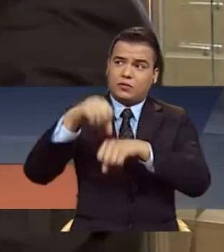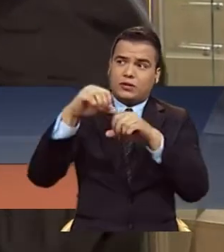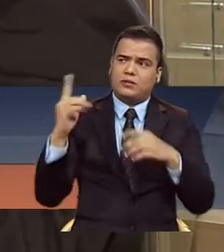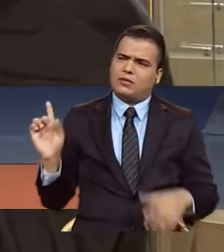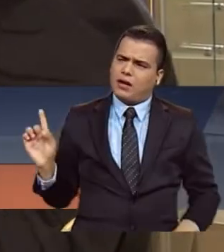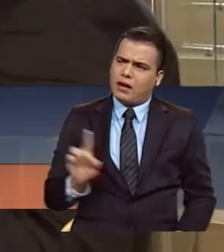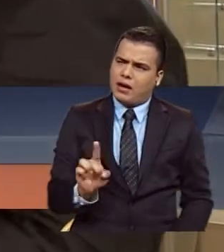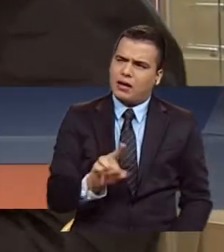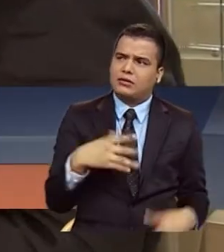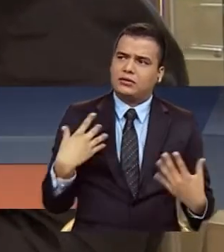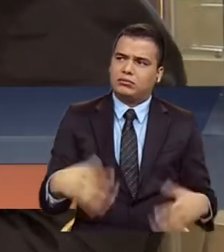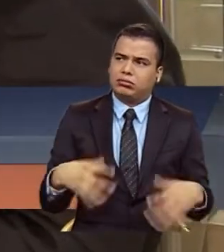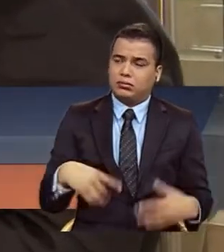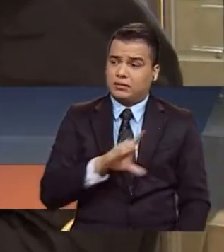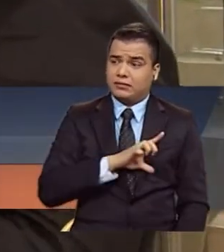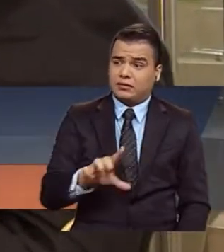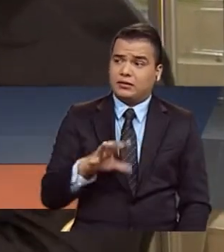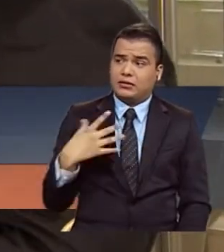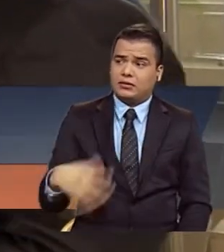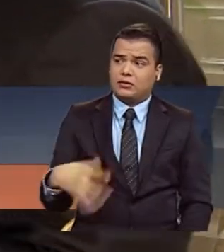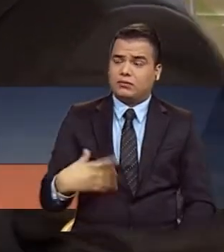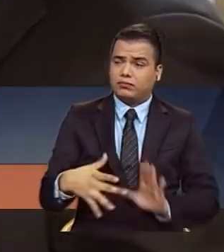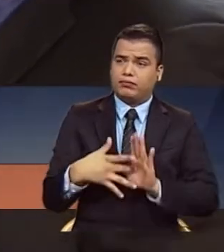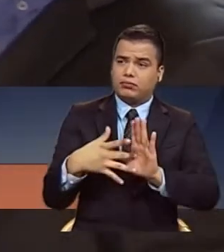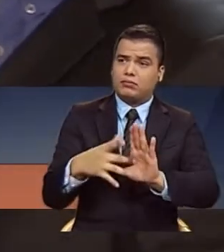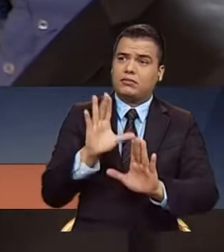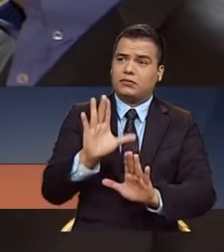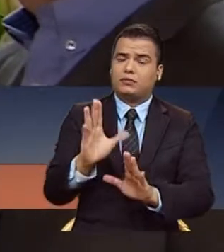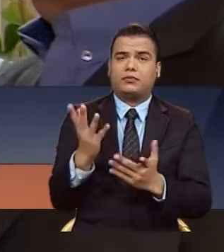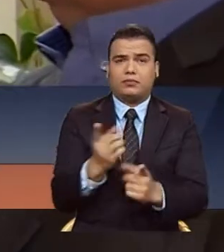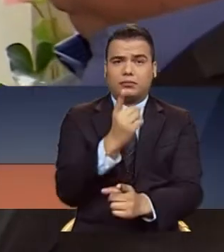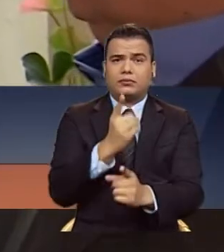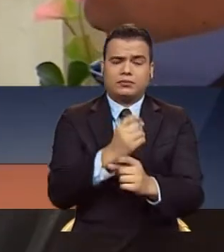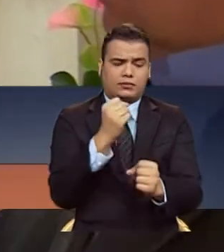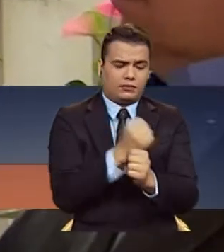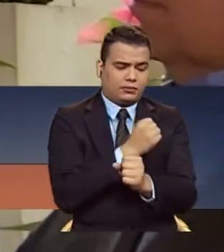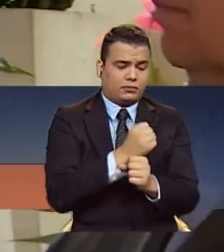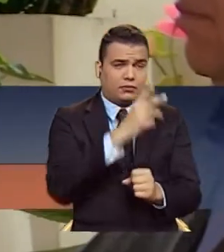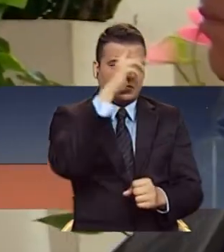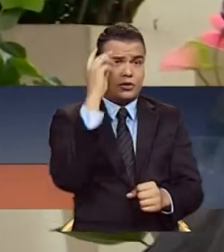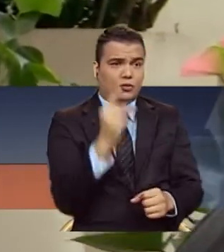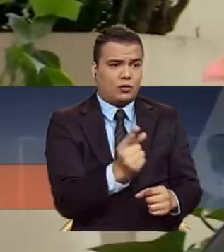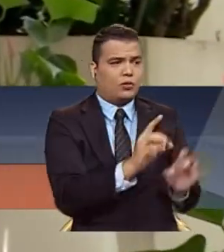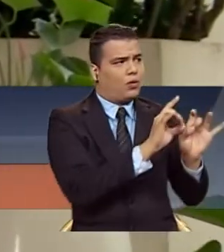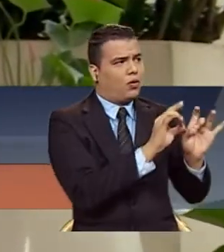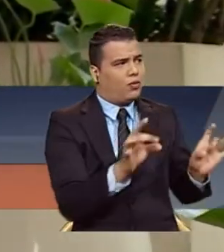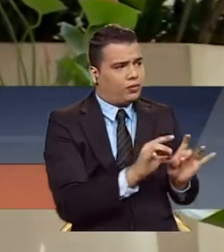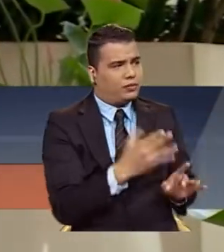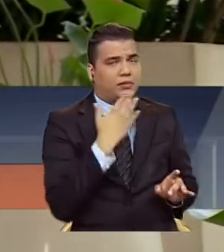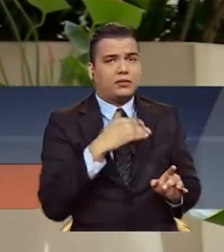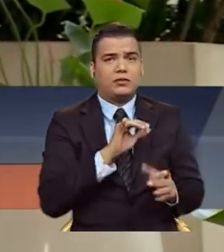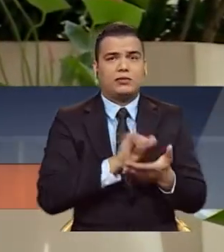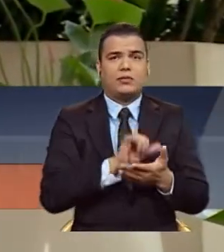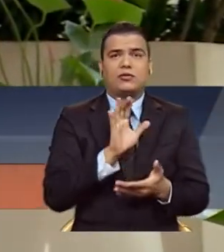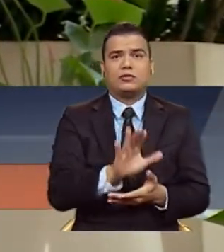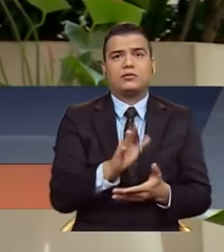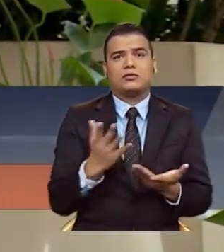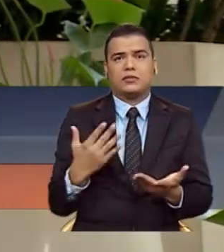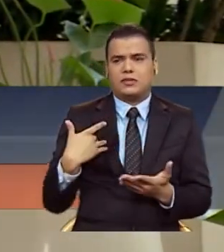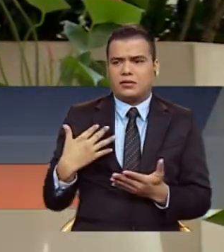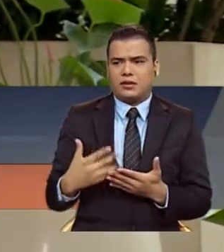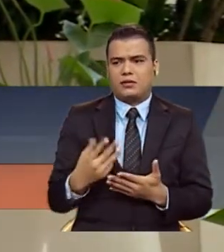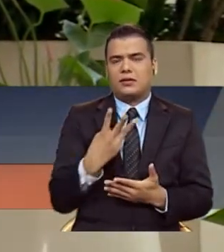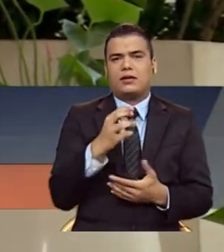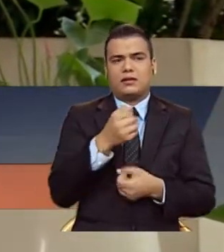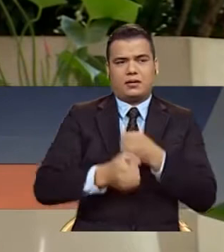todo de tener un liderazgo a nivel continental. Mucho, mucho trabajo y las oportunidades que se presentan, pero sí, yo llevo 30 años fuera